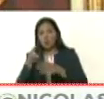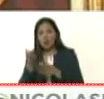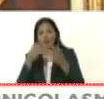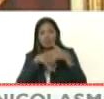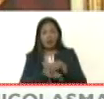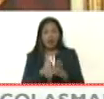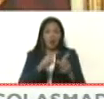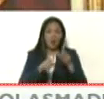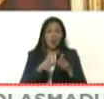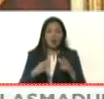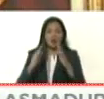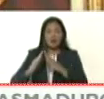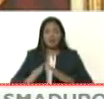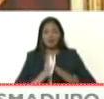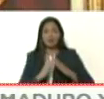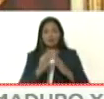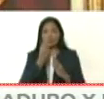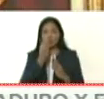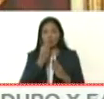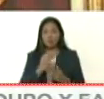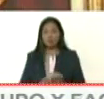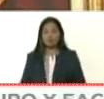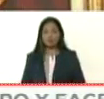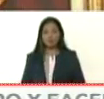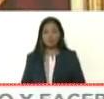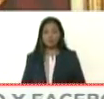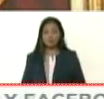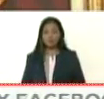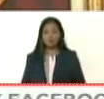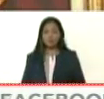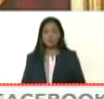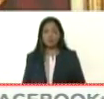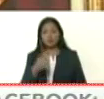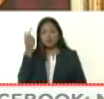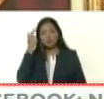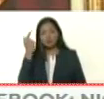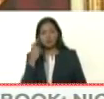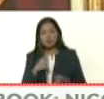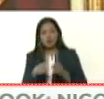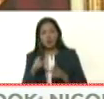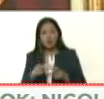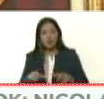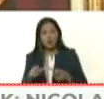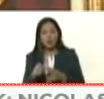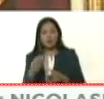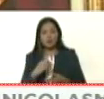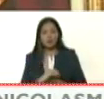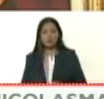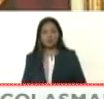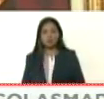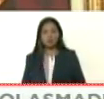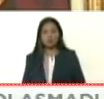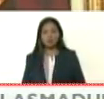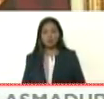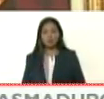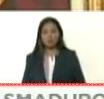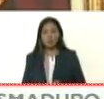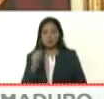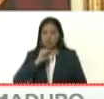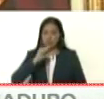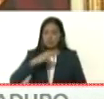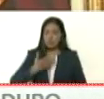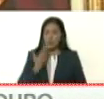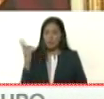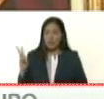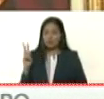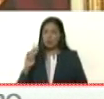algunas casas de alimentación a zonas periurbanas, a zonas semirurales, a zonas rurales. Sí se puede, Venezuela.